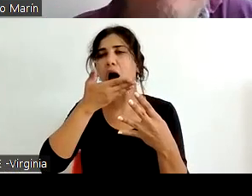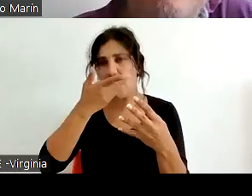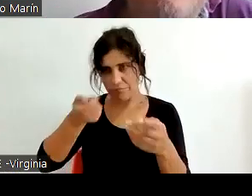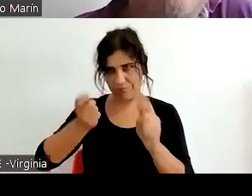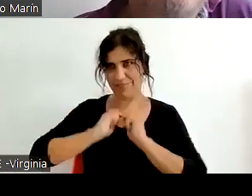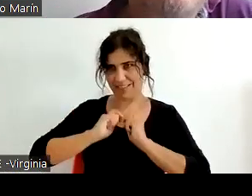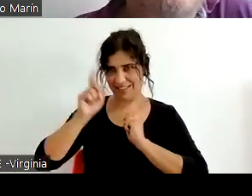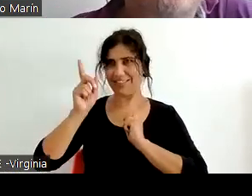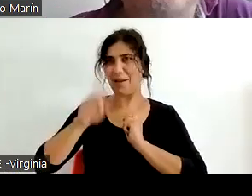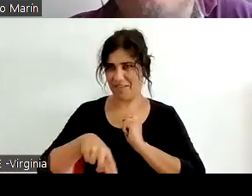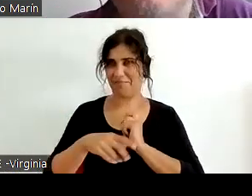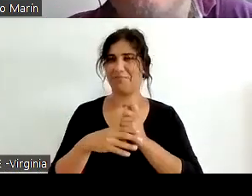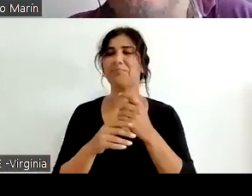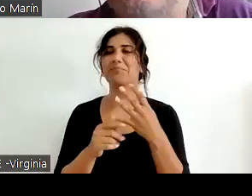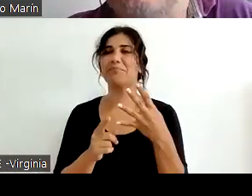de la llegada